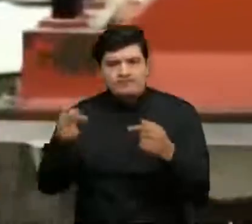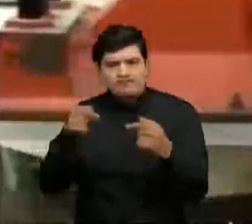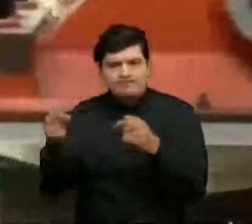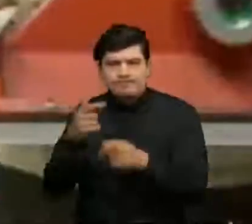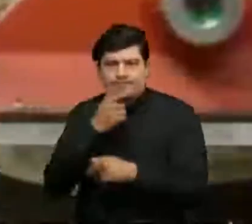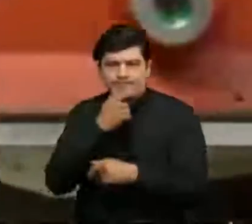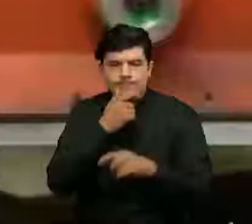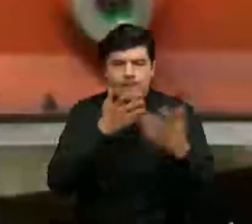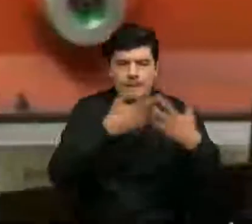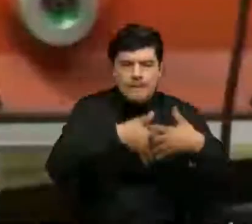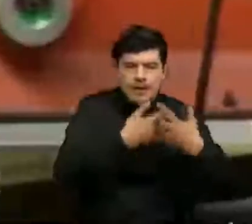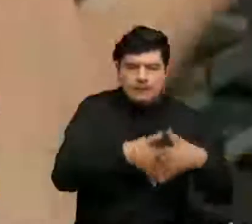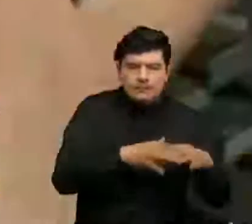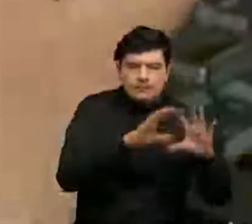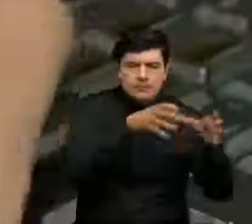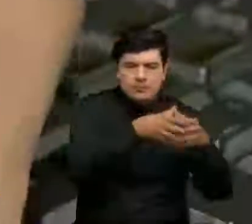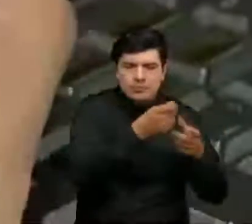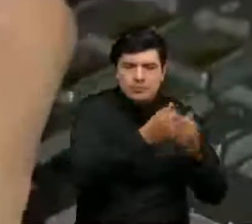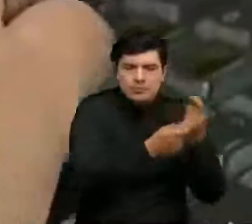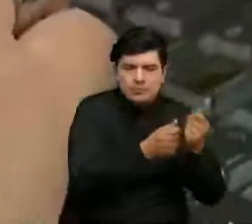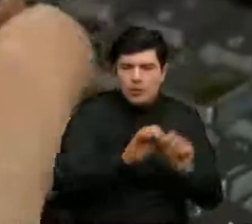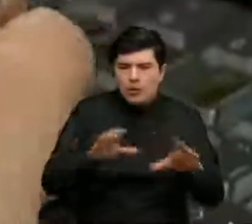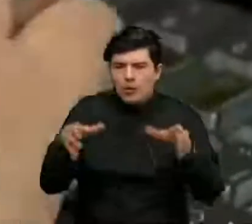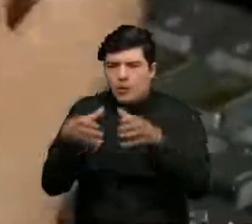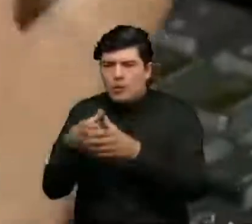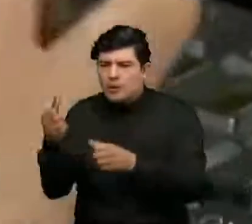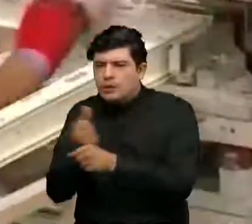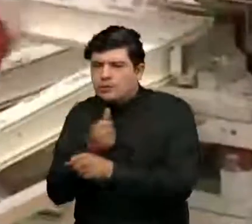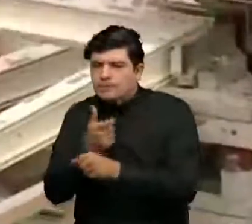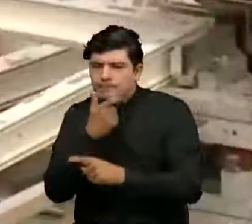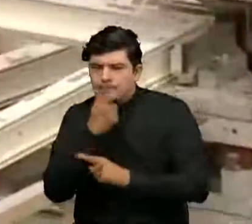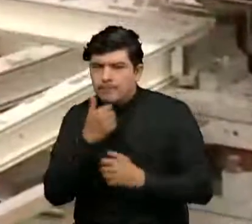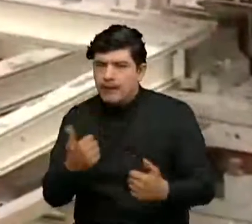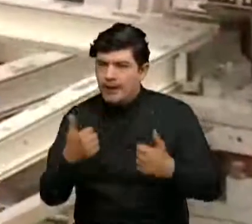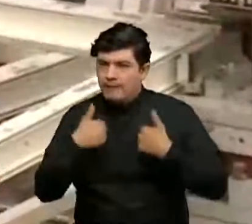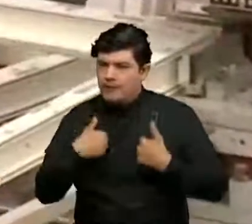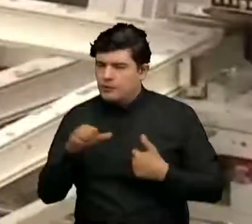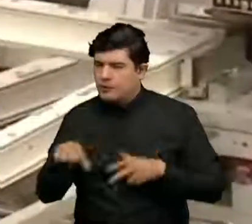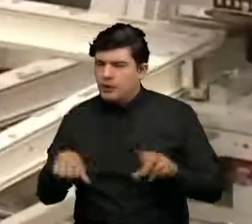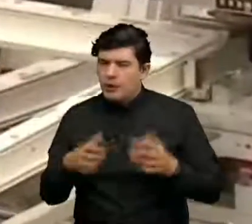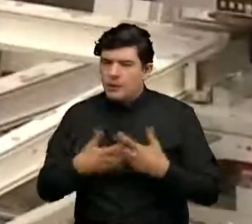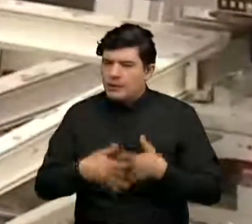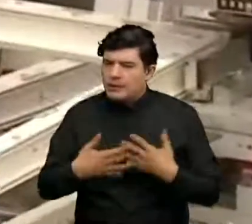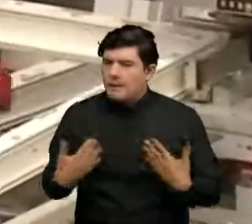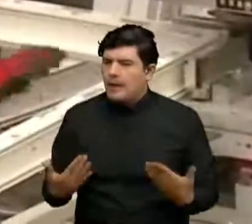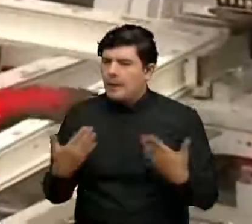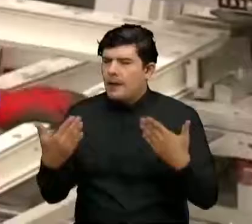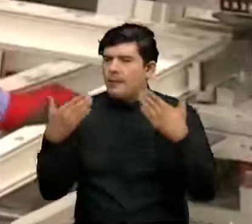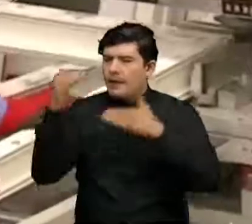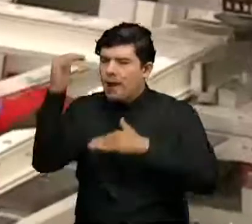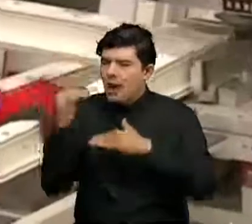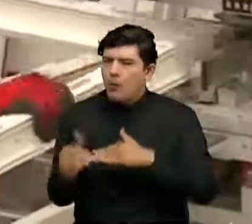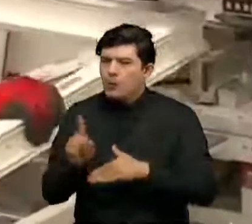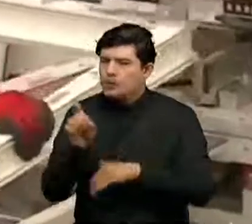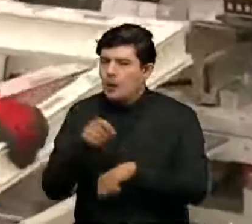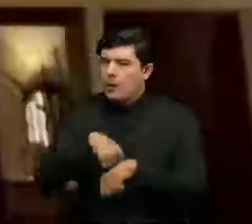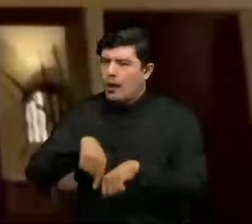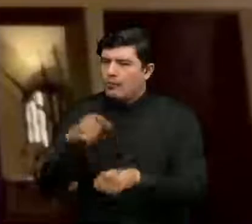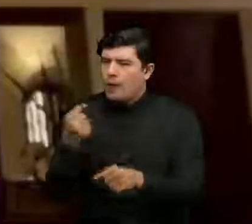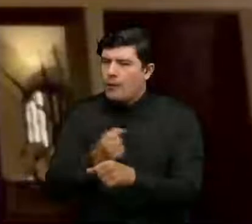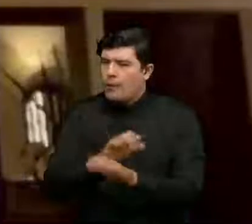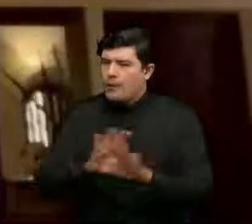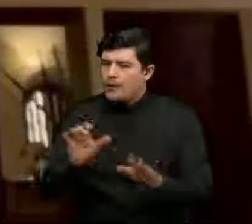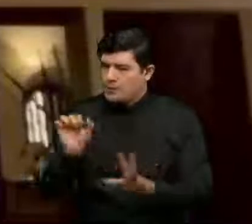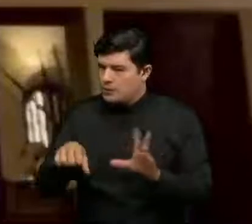las centrales obreras y los gremios sobre los beneficios en materia de productividad de esta iniciativa. Es un proyecto que